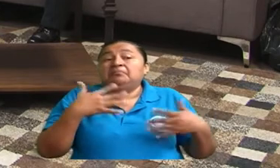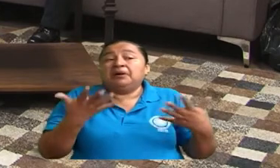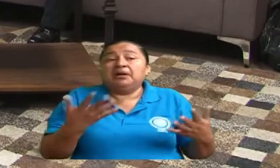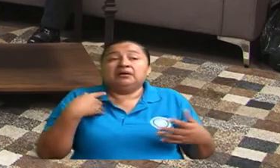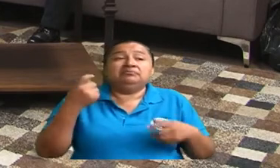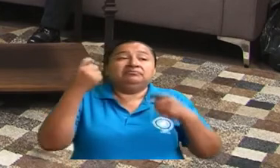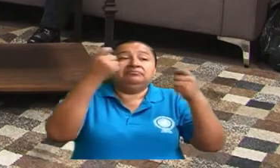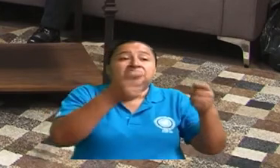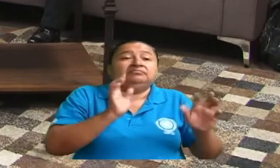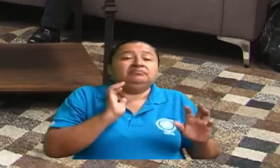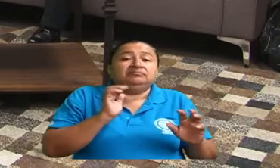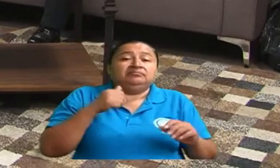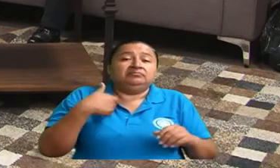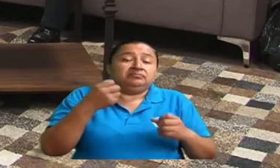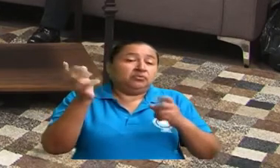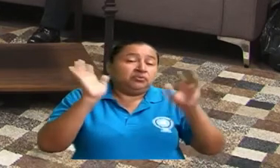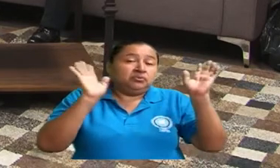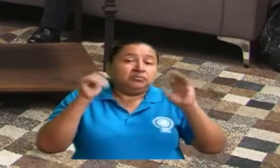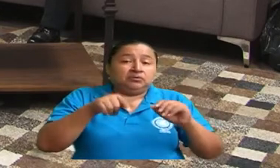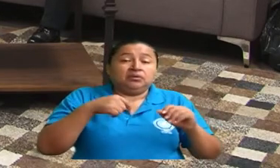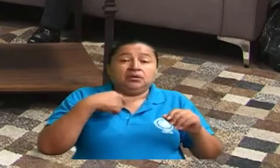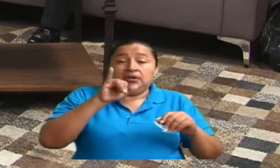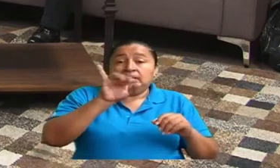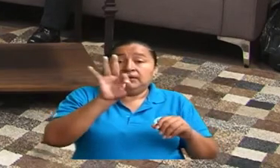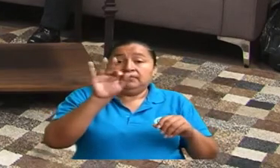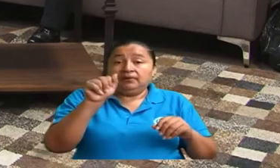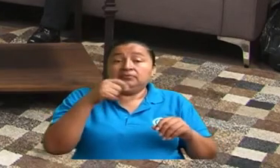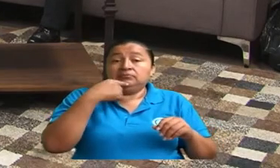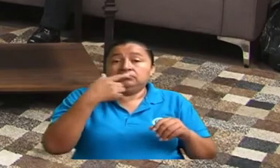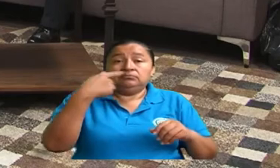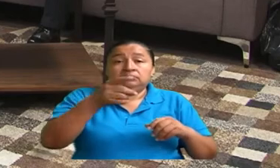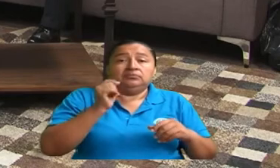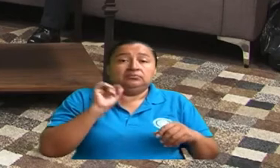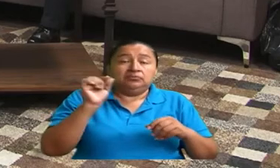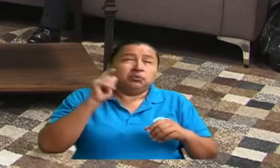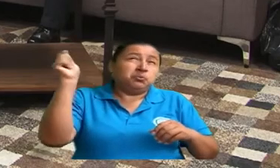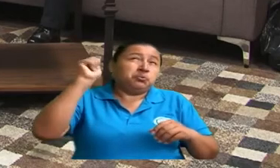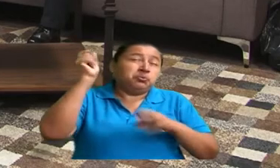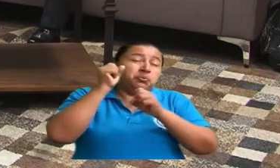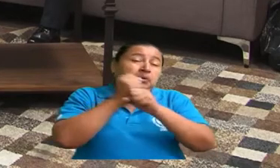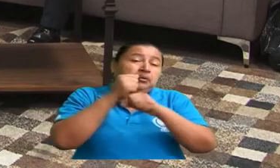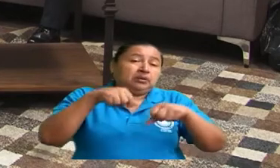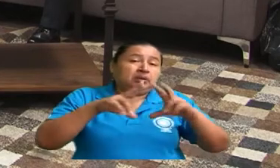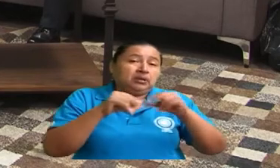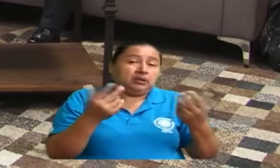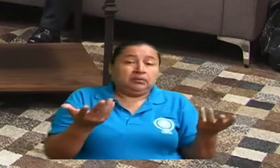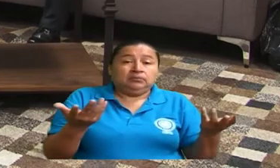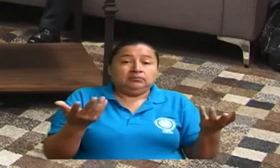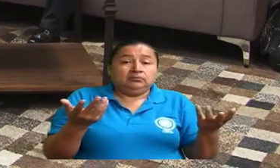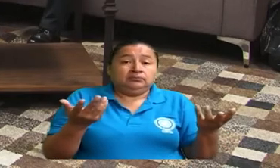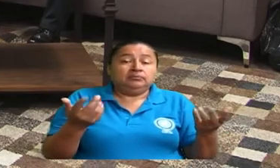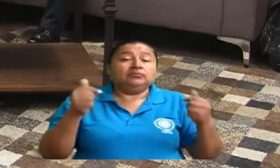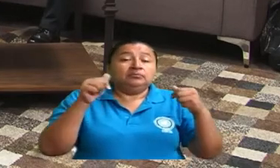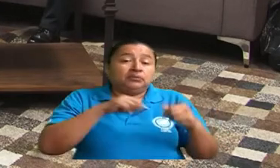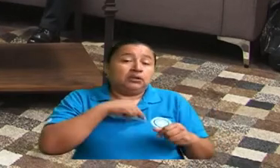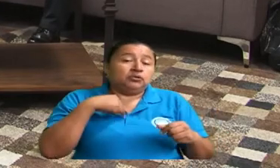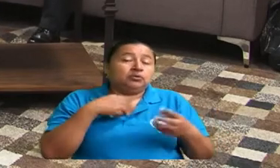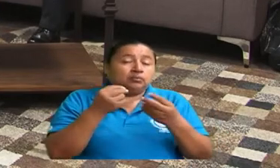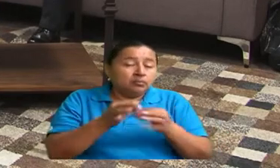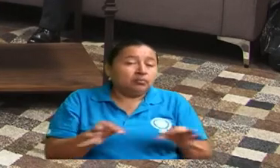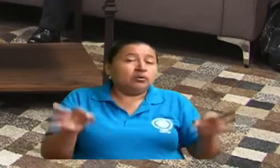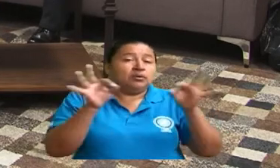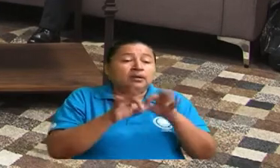parar esto? Al norte, pues, que ahí donde están los IFA, ¿verdad? Que vinieron hace muchos años a nuestro país. Claro. Entonces, para nosotros es muy